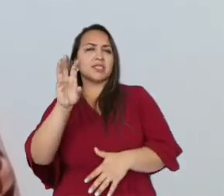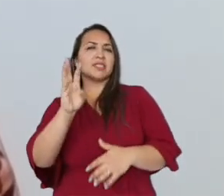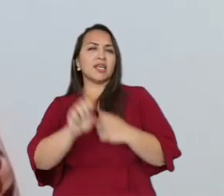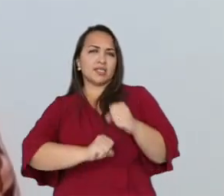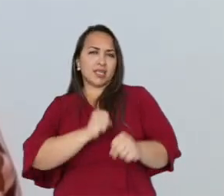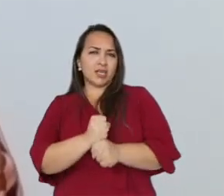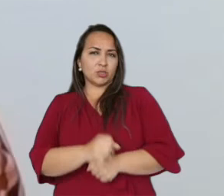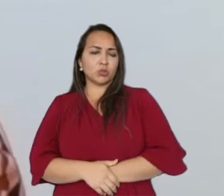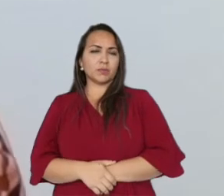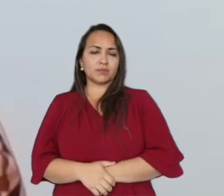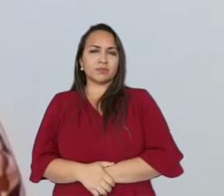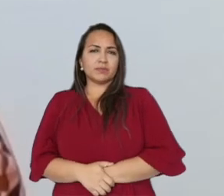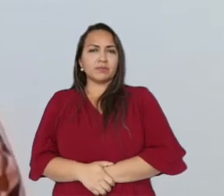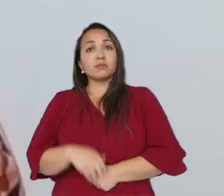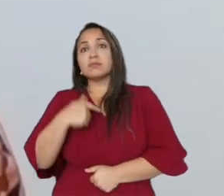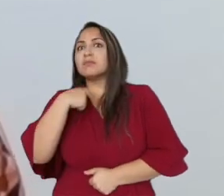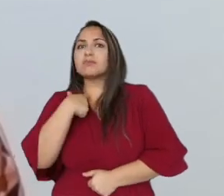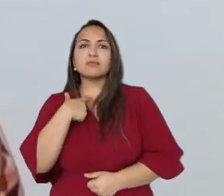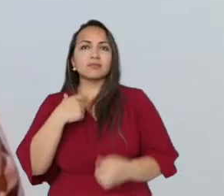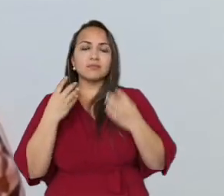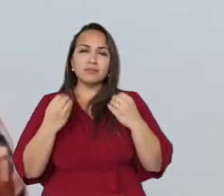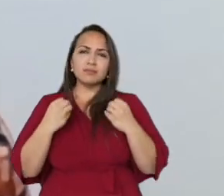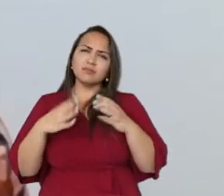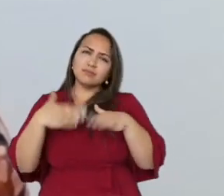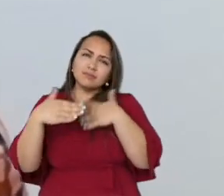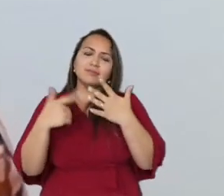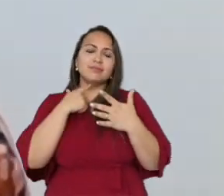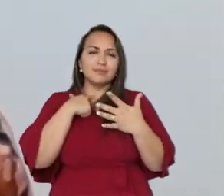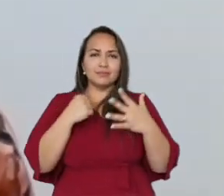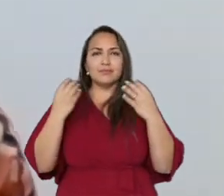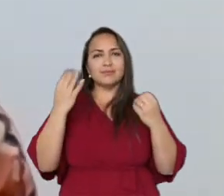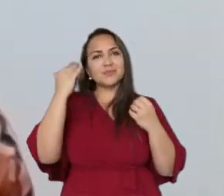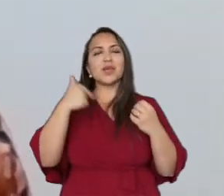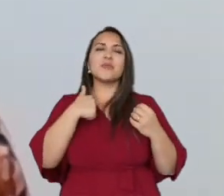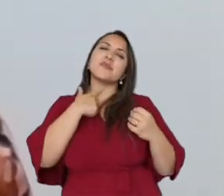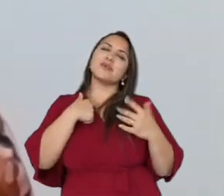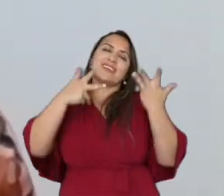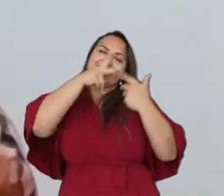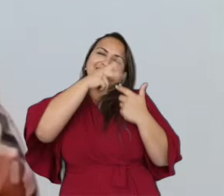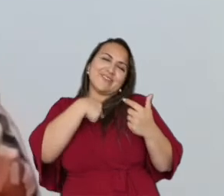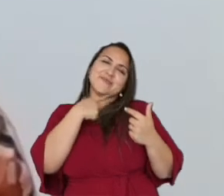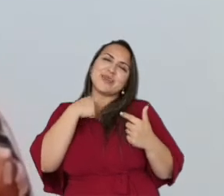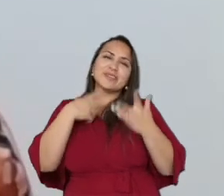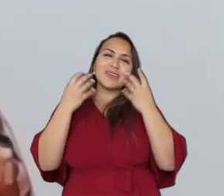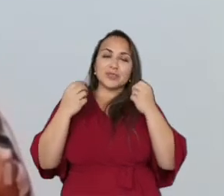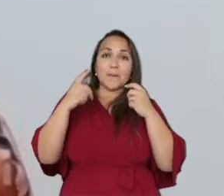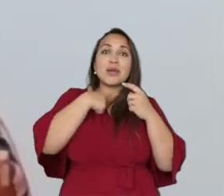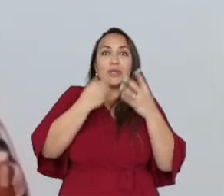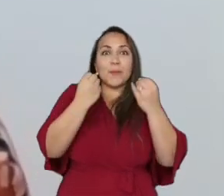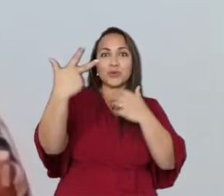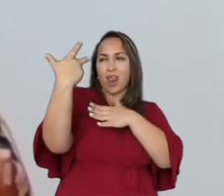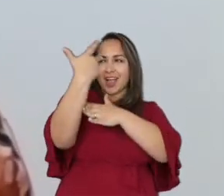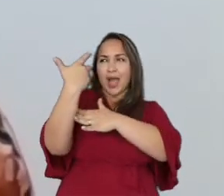años. Y me gustó mucho, ahí me fue gustando mucho, porque me gusta, es un chiste que a mí me gustan mucho las